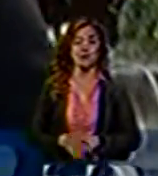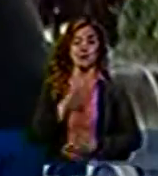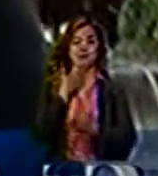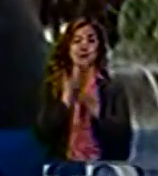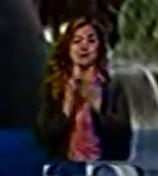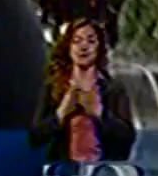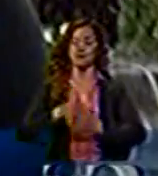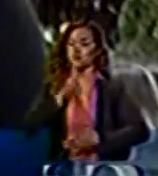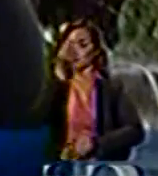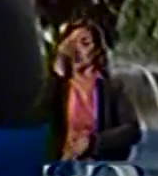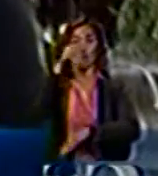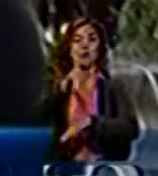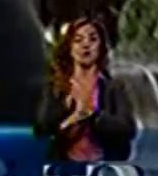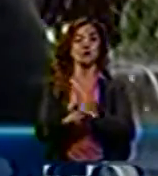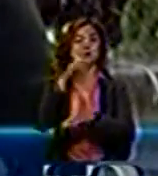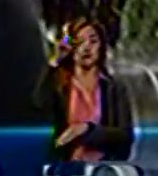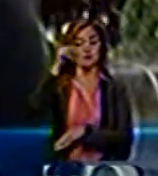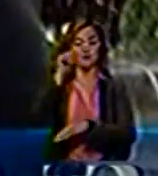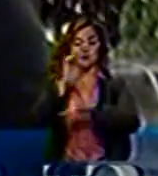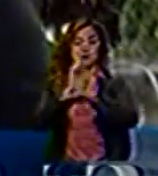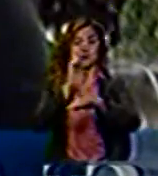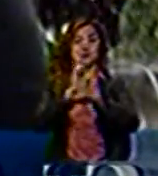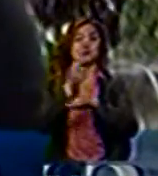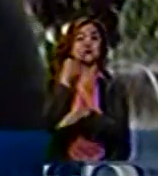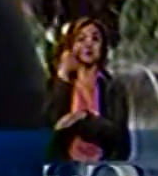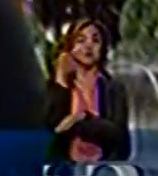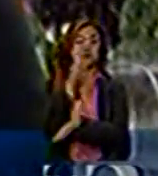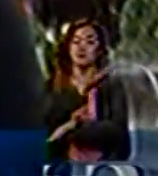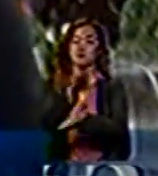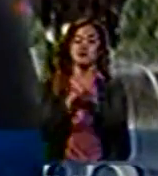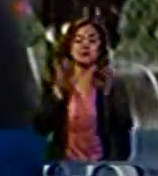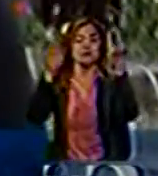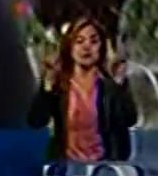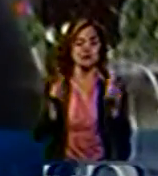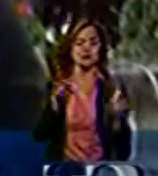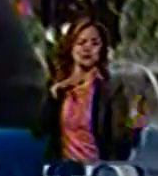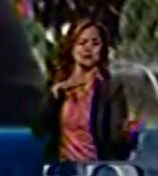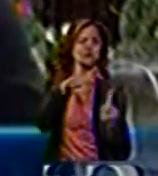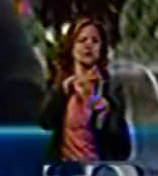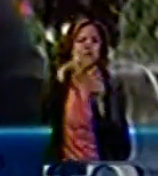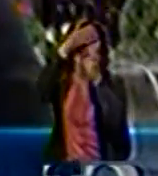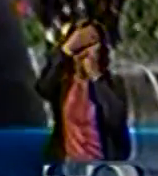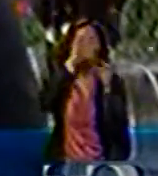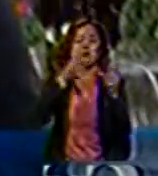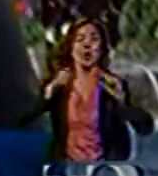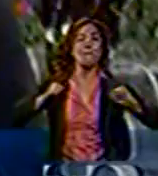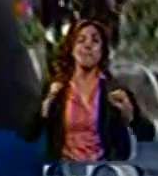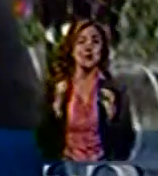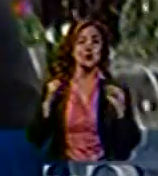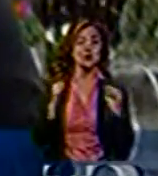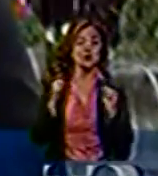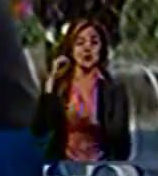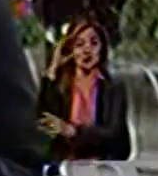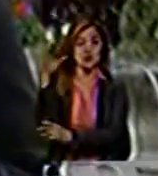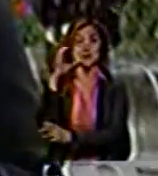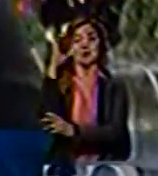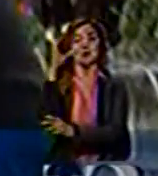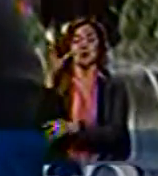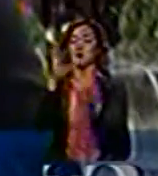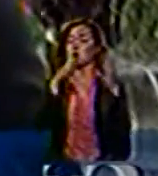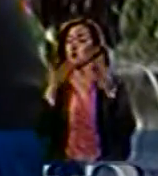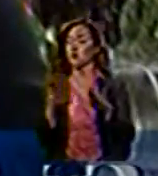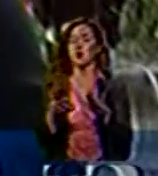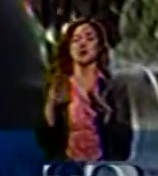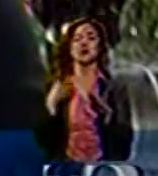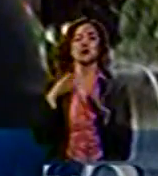Gracias, ¿cómo están? Muy buenas tardes. El gobierno ecuatoriano se pronunció ya respecto al atentado terrorista en Bogotá, Colombia, que cobró la vida de